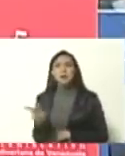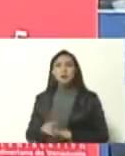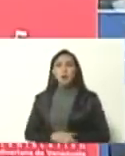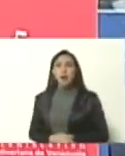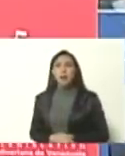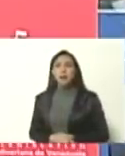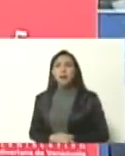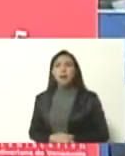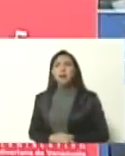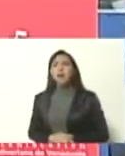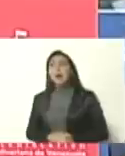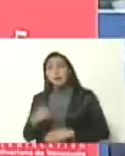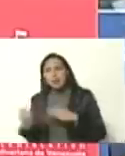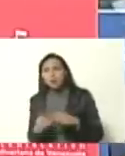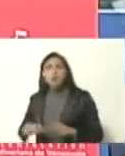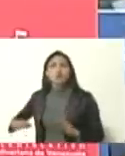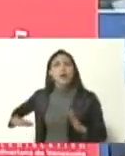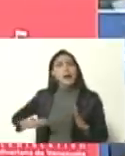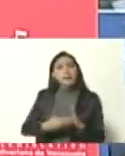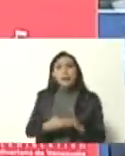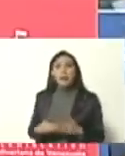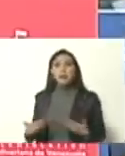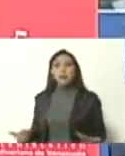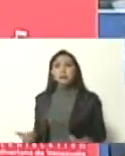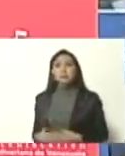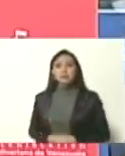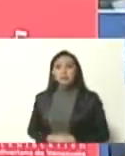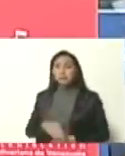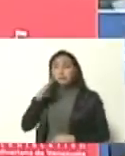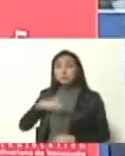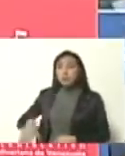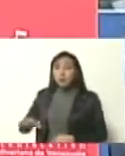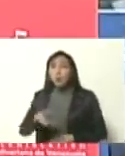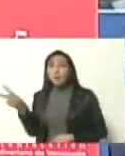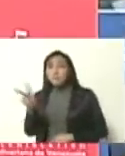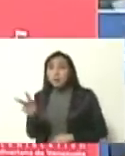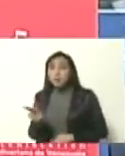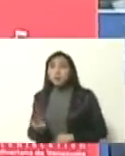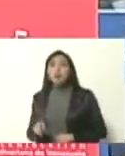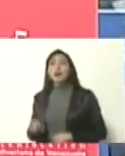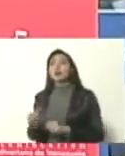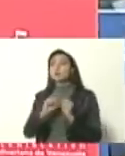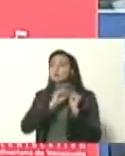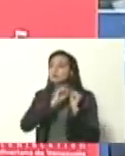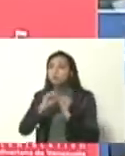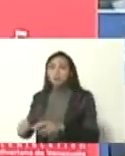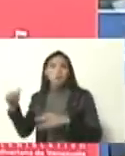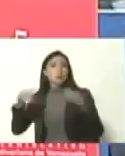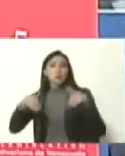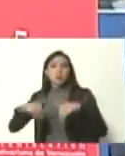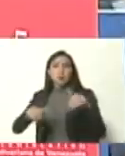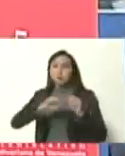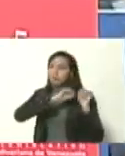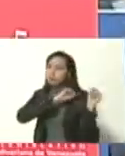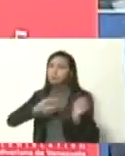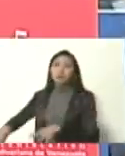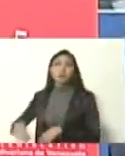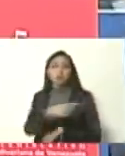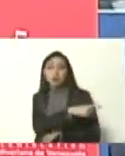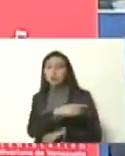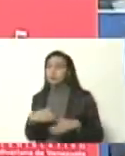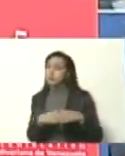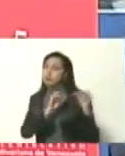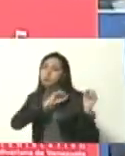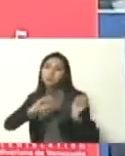la institucionalidad de la República. Como el pueblo de Venezuela los desalojó por la vía del voto el pasado 6 de diciembre, lo que buscaban